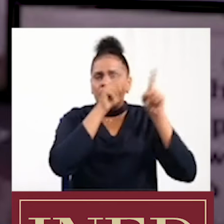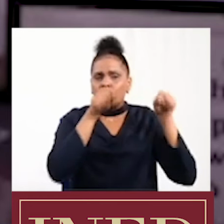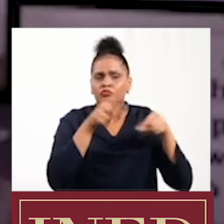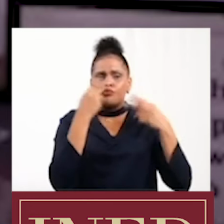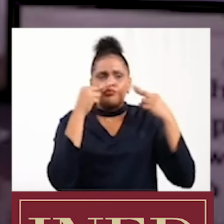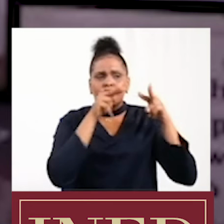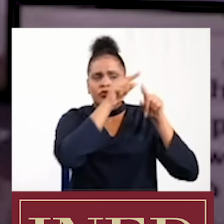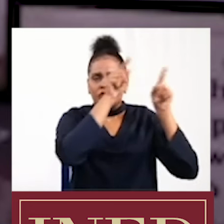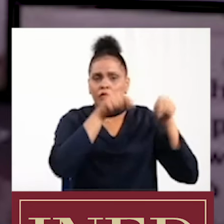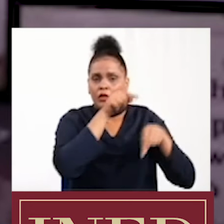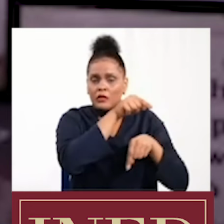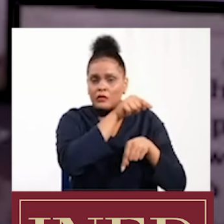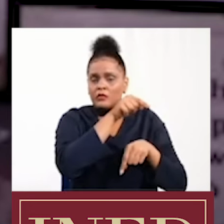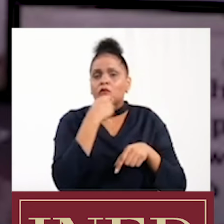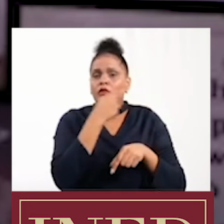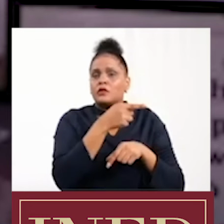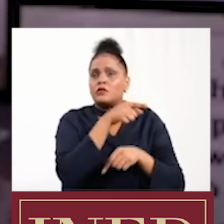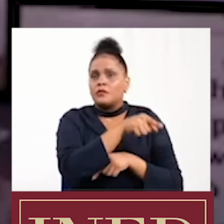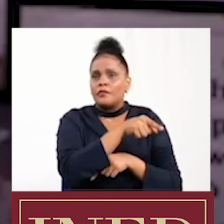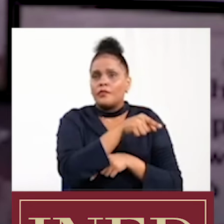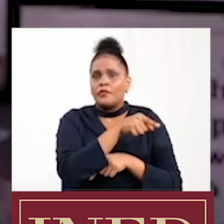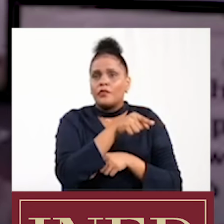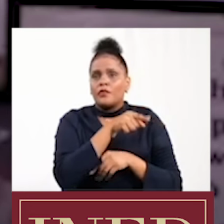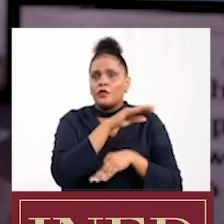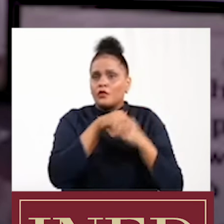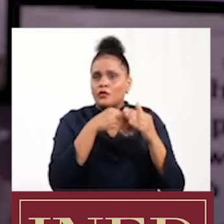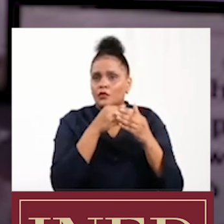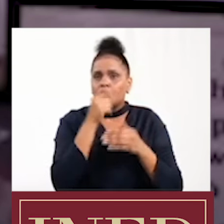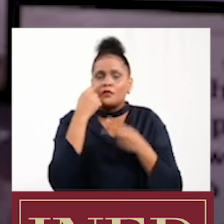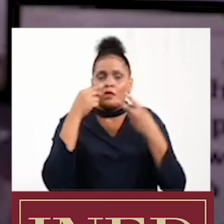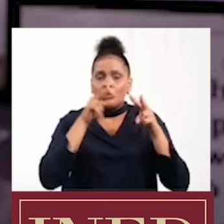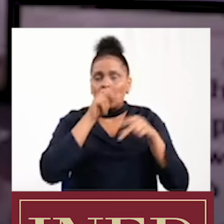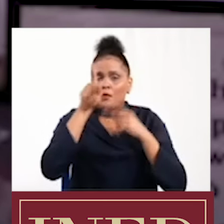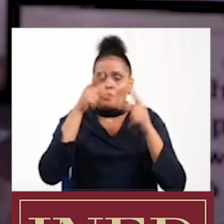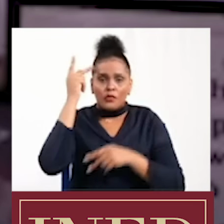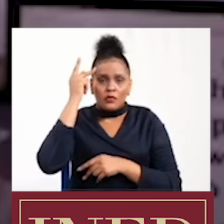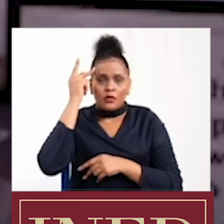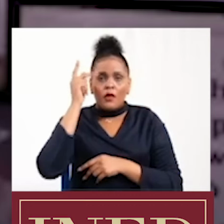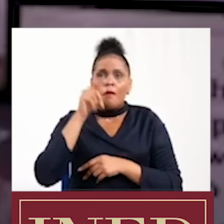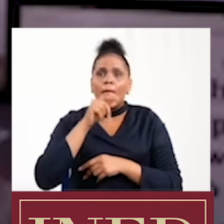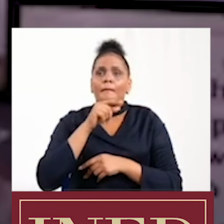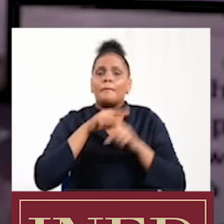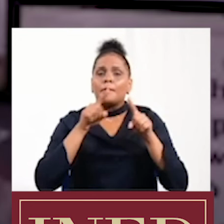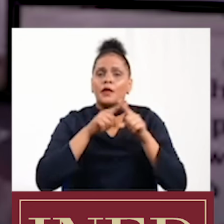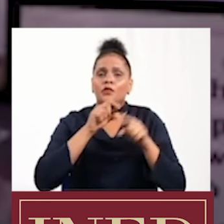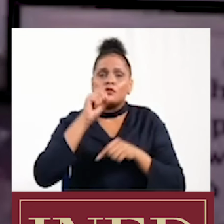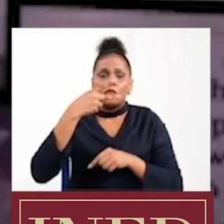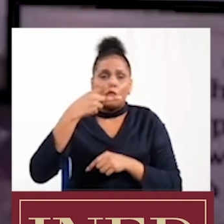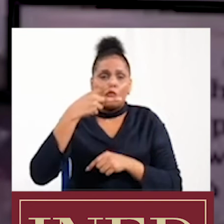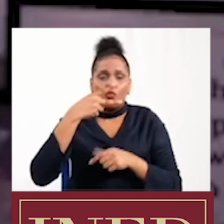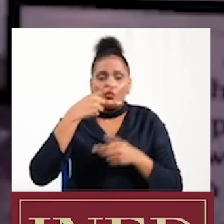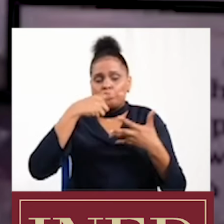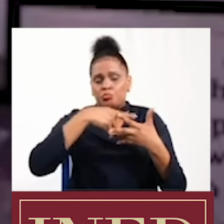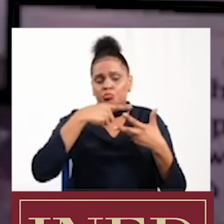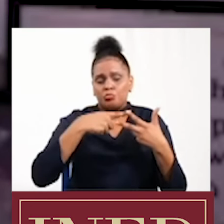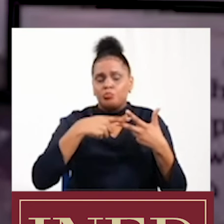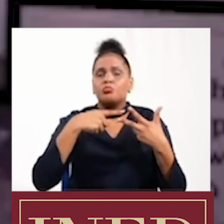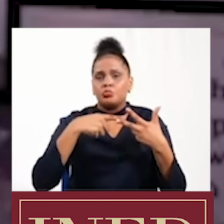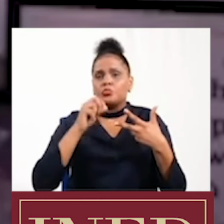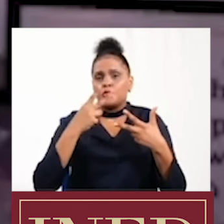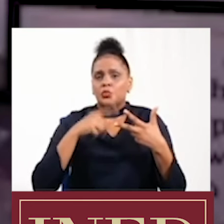identifiquemos lo que es violencia y lo que no es violencia en el ámbito de la política y en segundo lugar que se